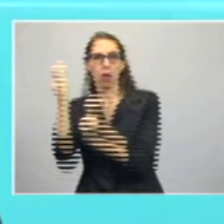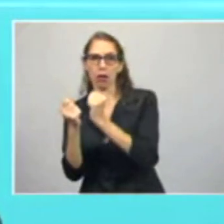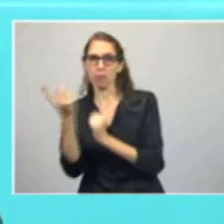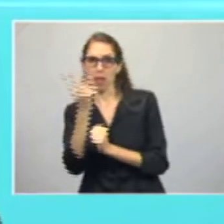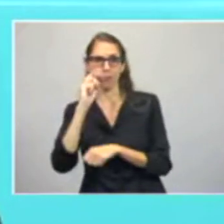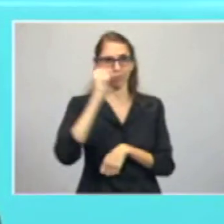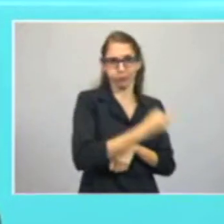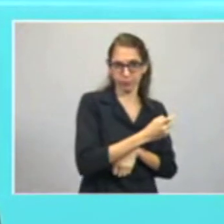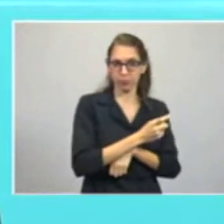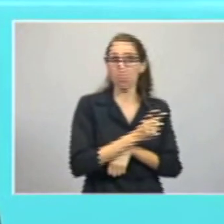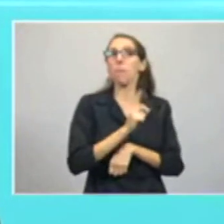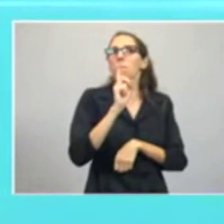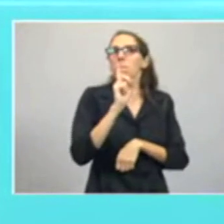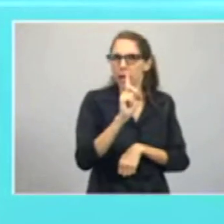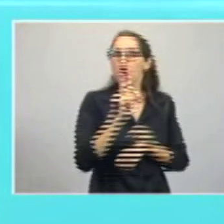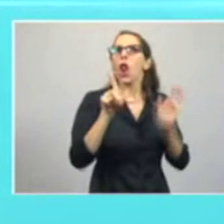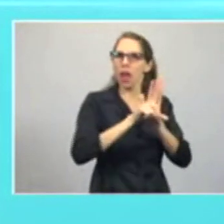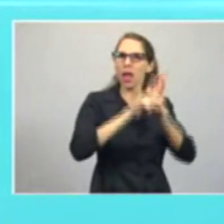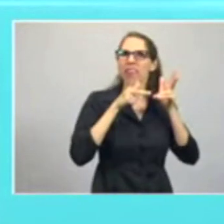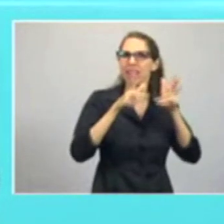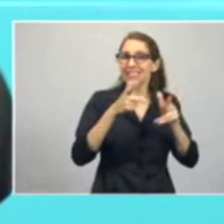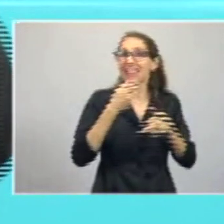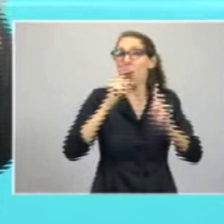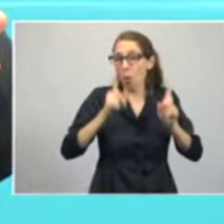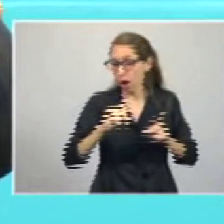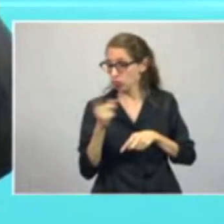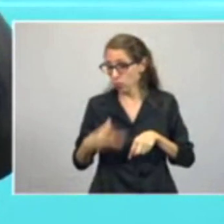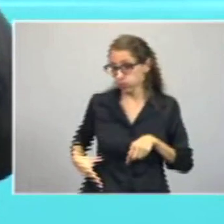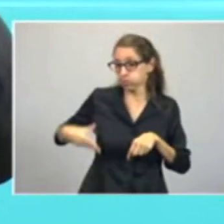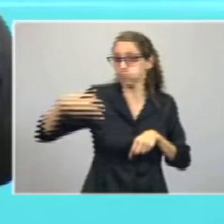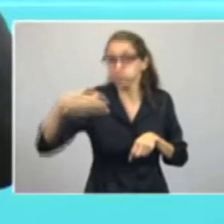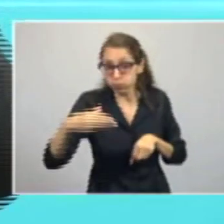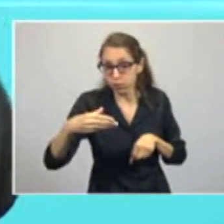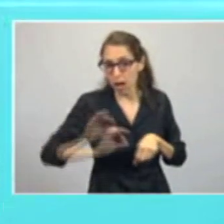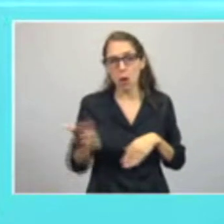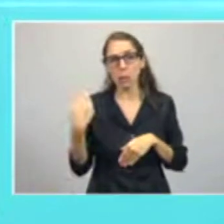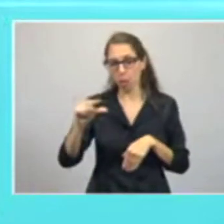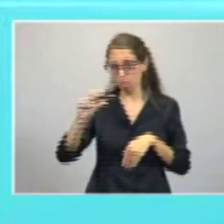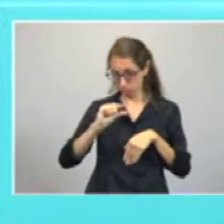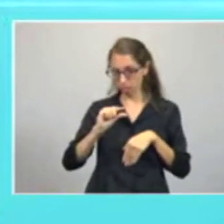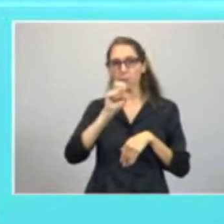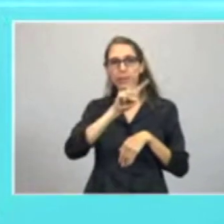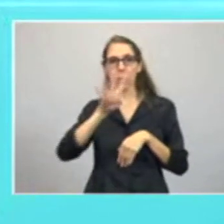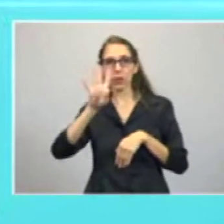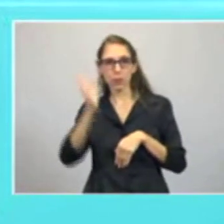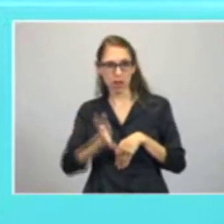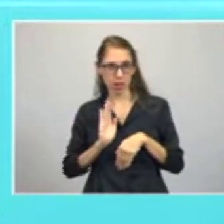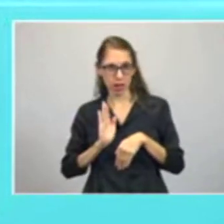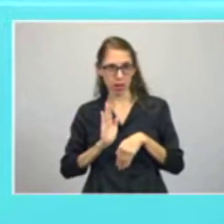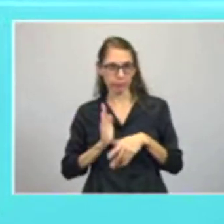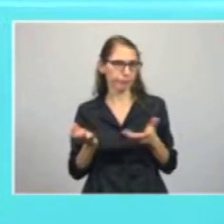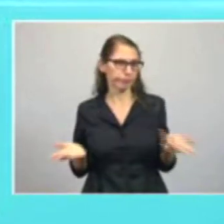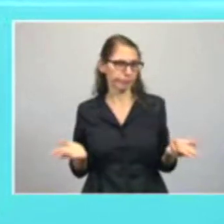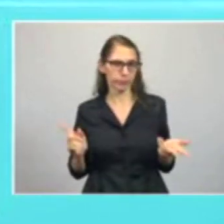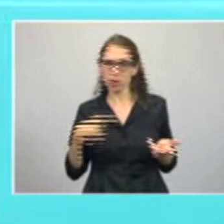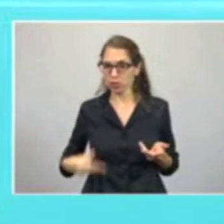no llegamos al 24%, aportamos el 40% y recibimos cerca del 20%.